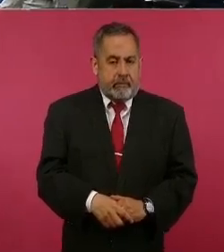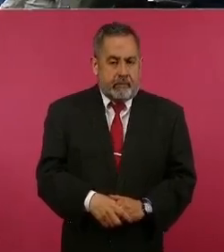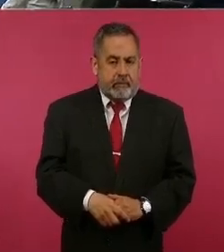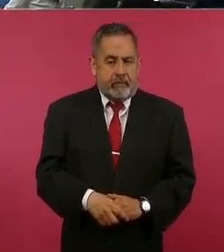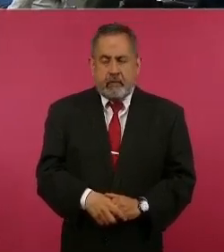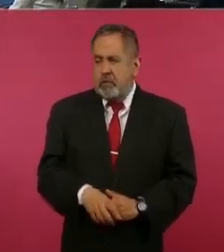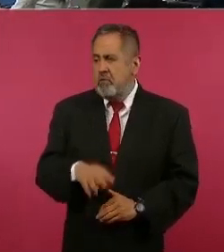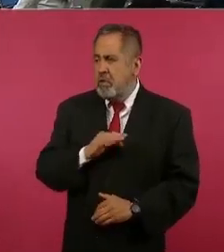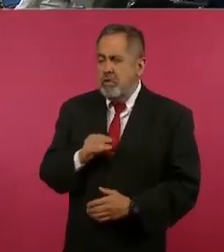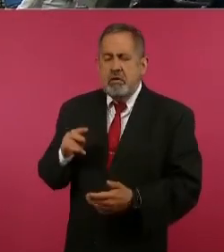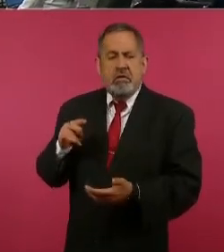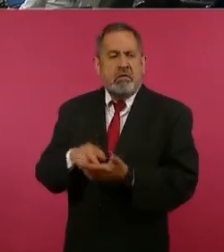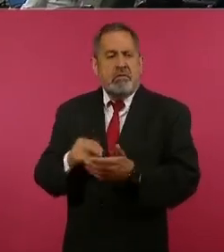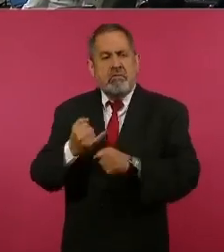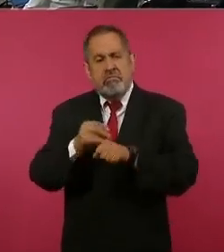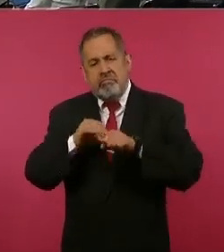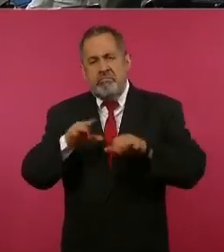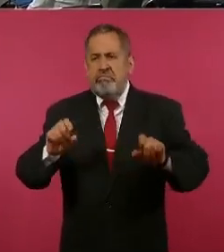informar